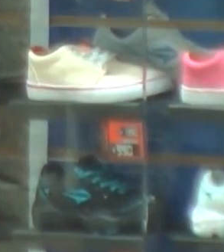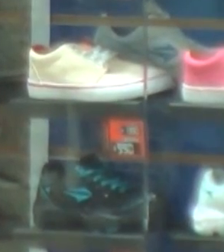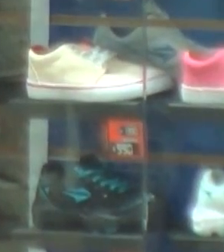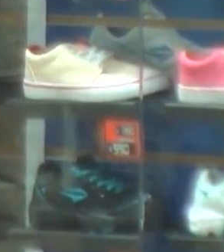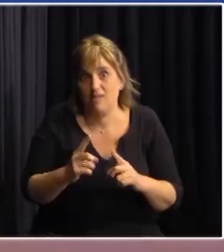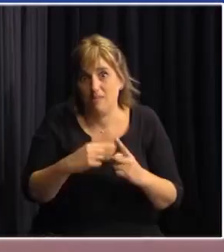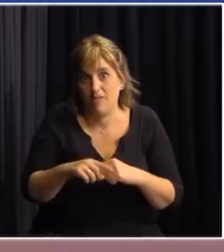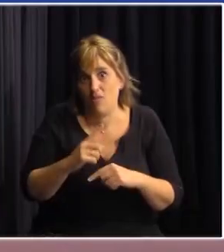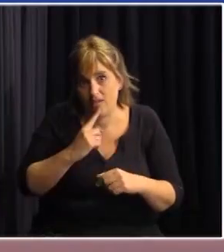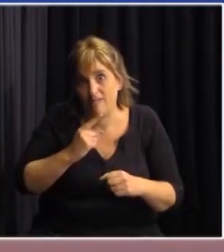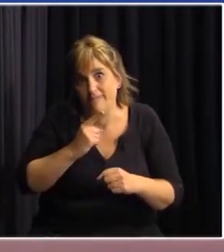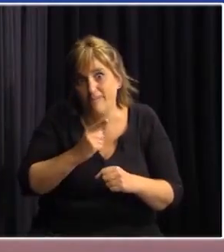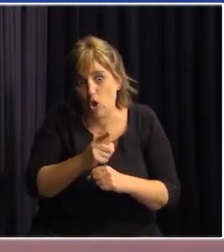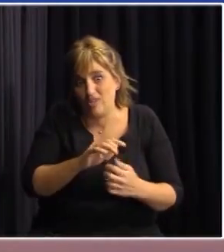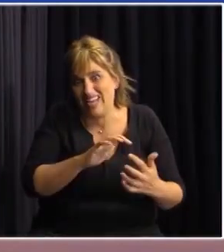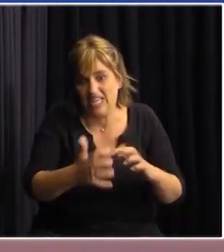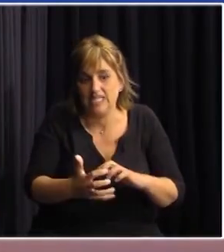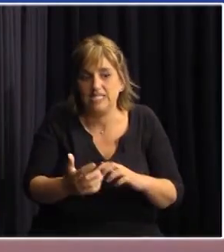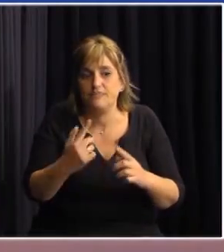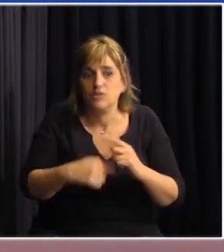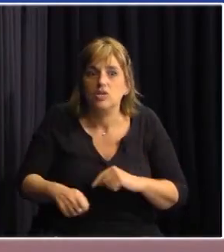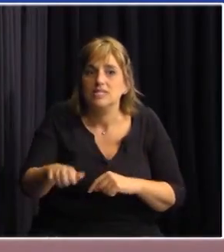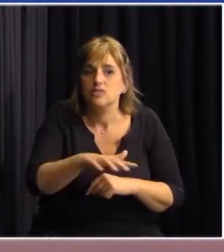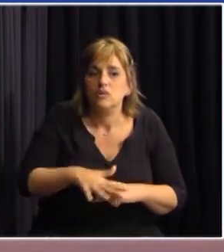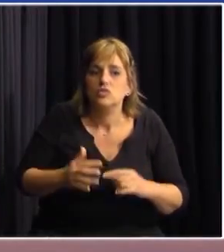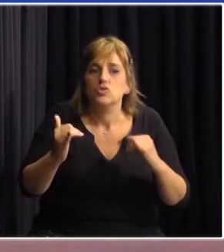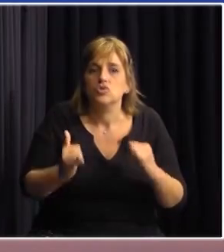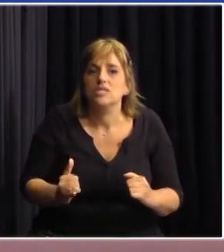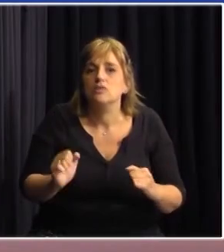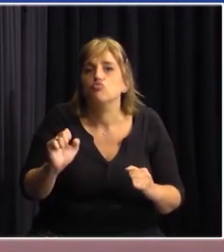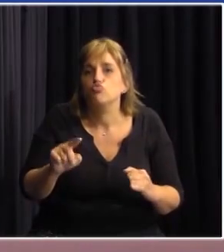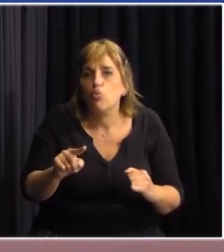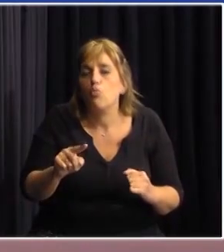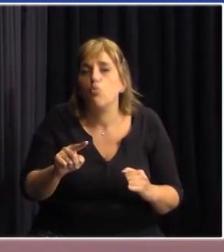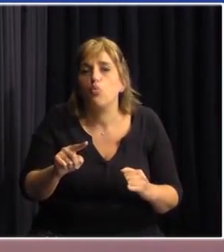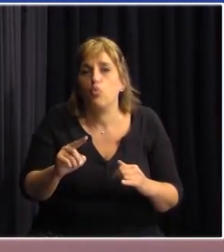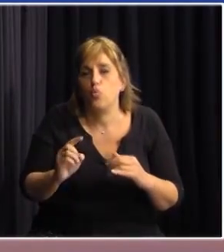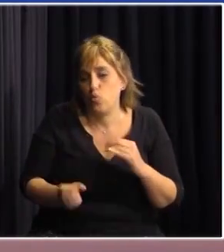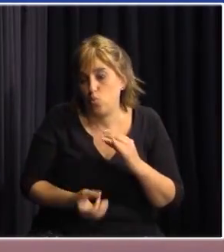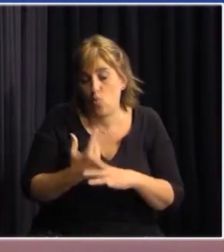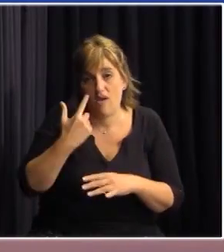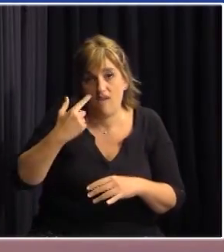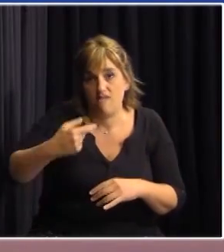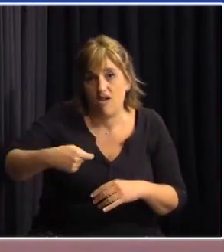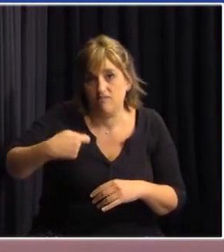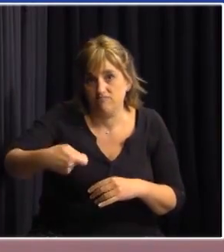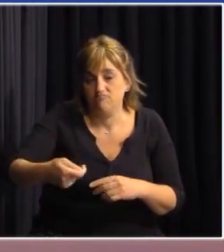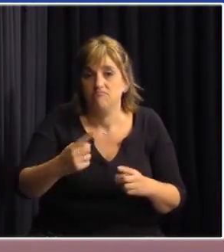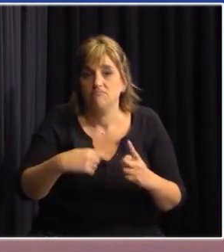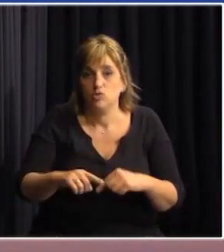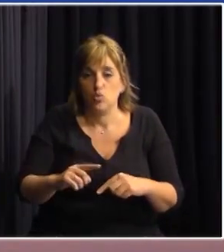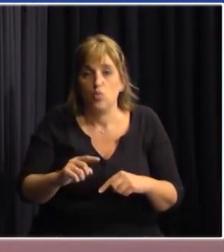atravesando las características de este de esta nueva línea que se refiere empresas mayores